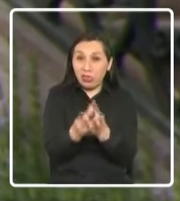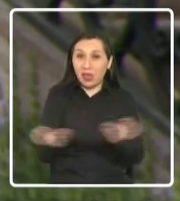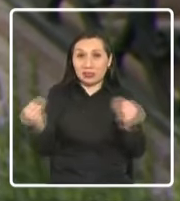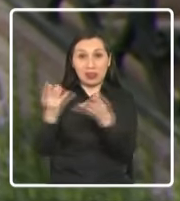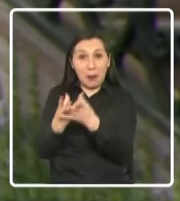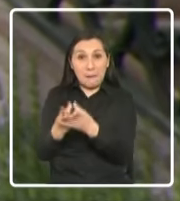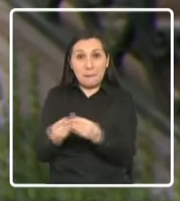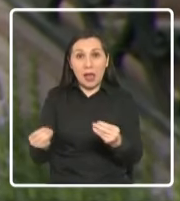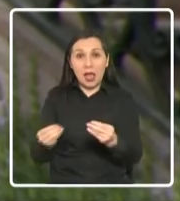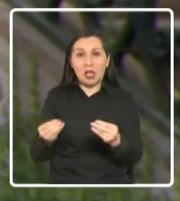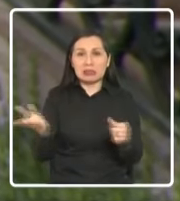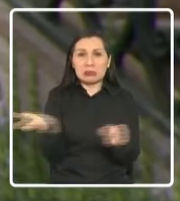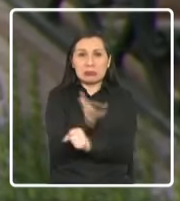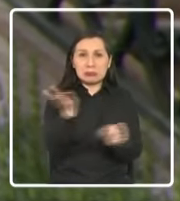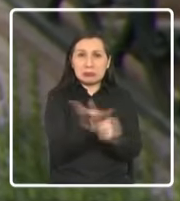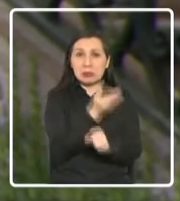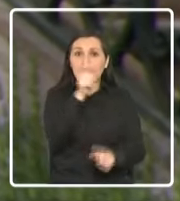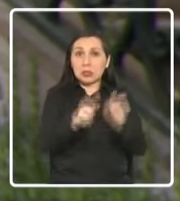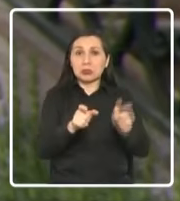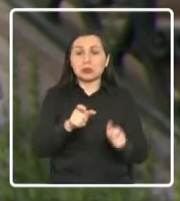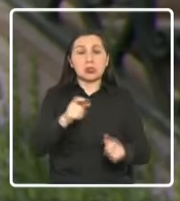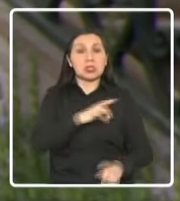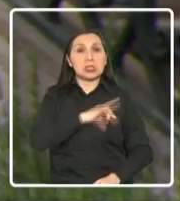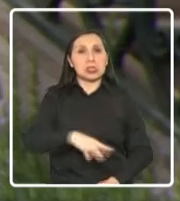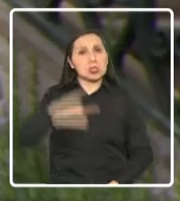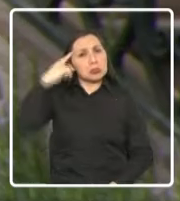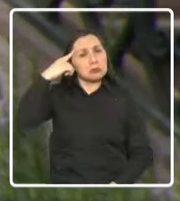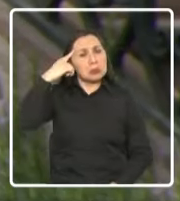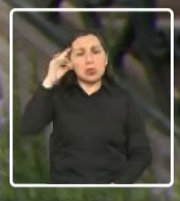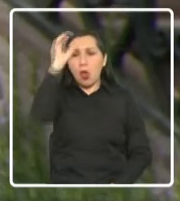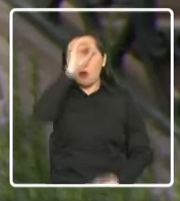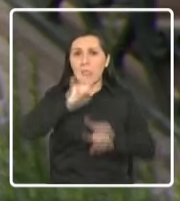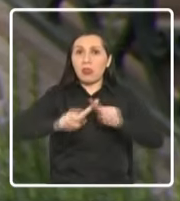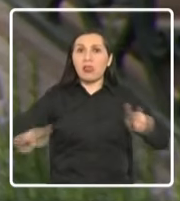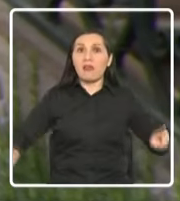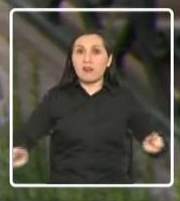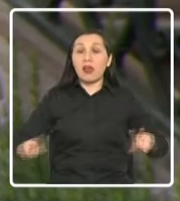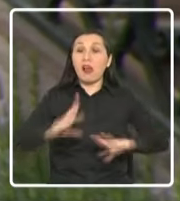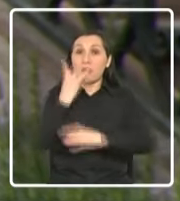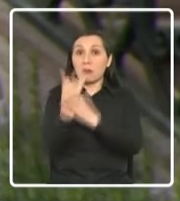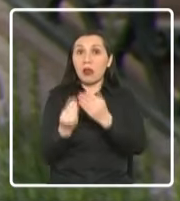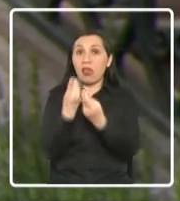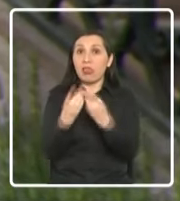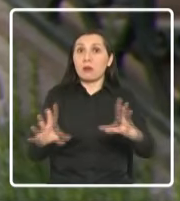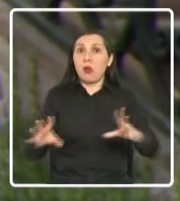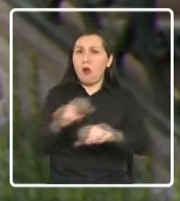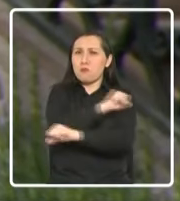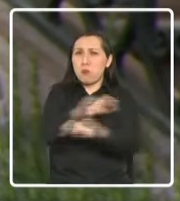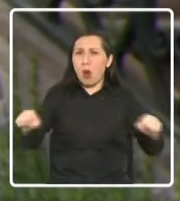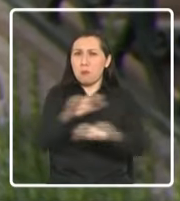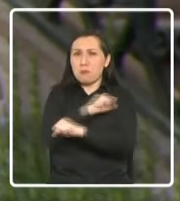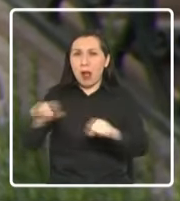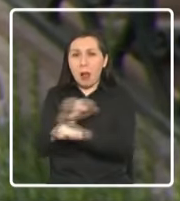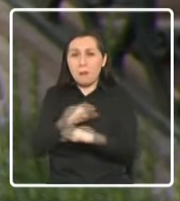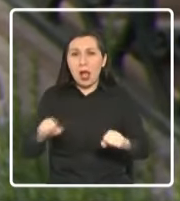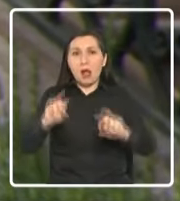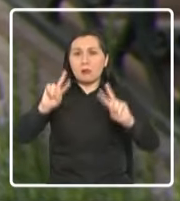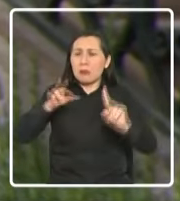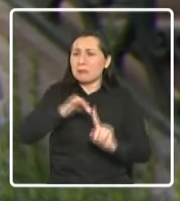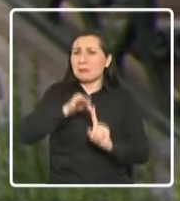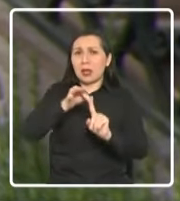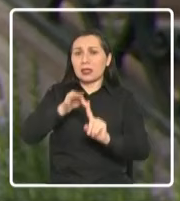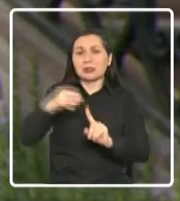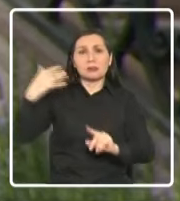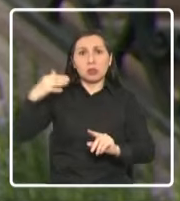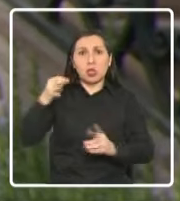desaparición, el exterminio de compatriotas por pensar distinto, el término de la democracia y el bombardeo de su símbolo principal,